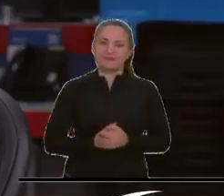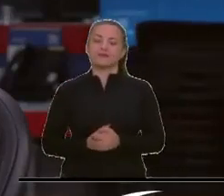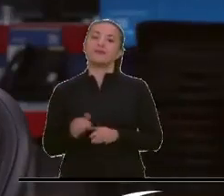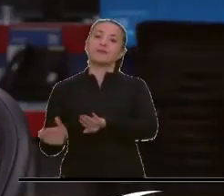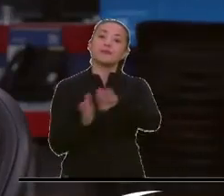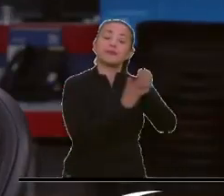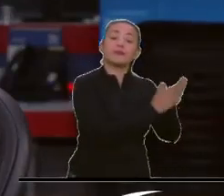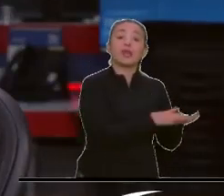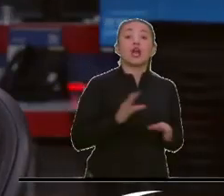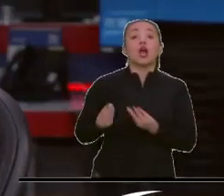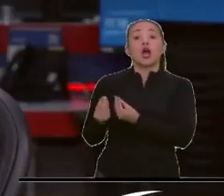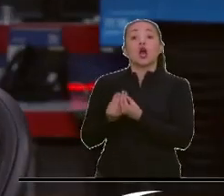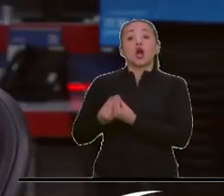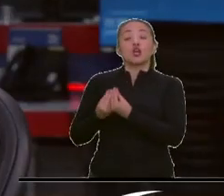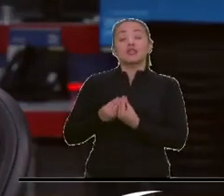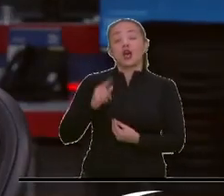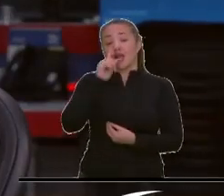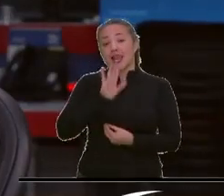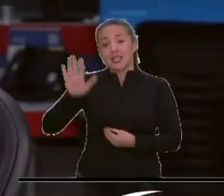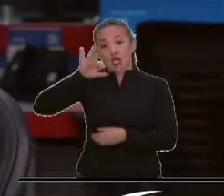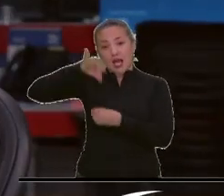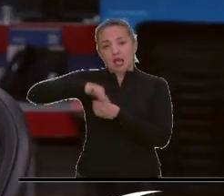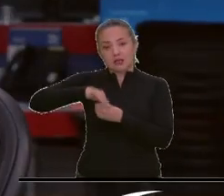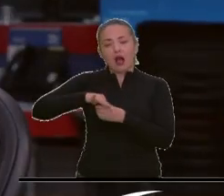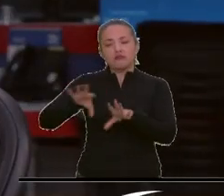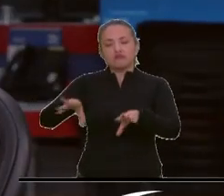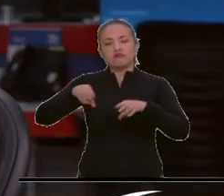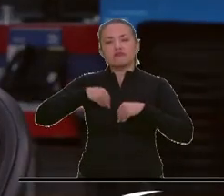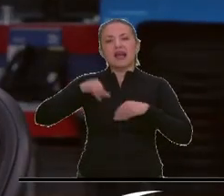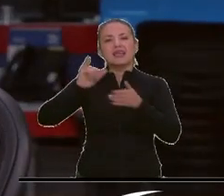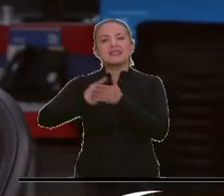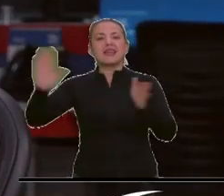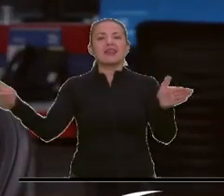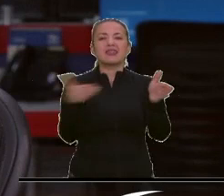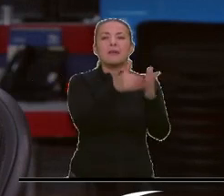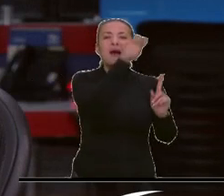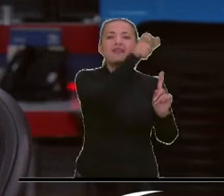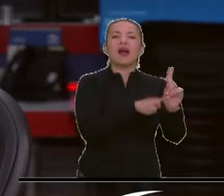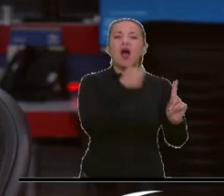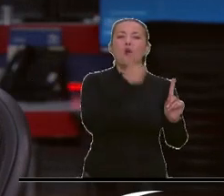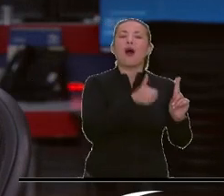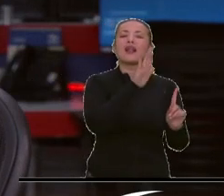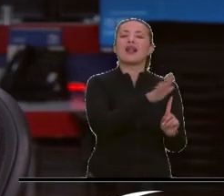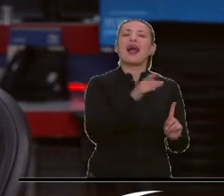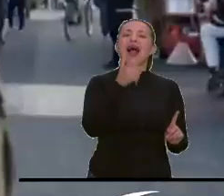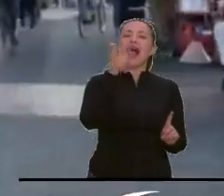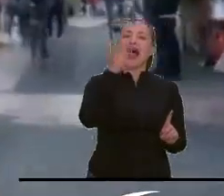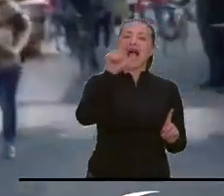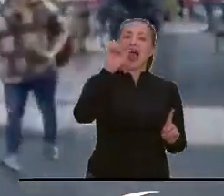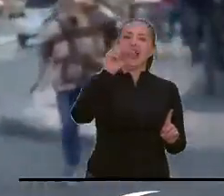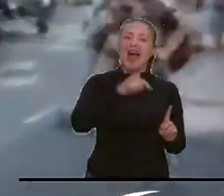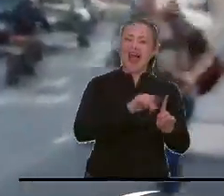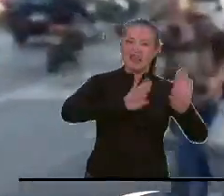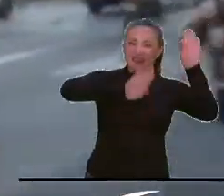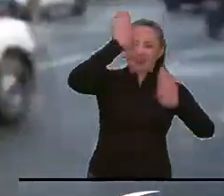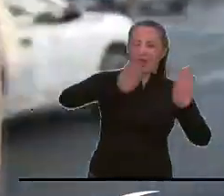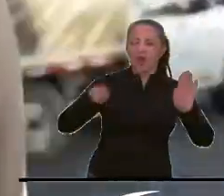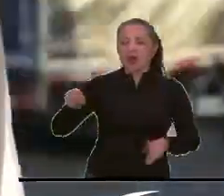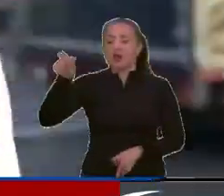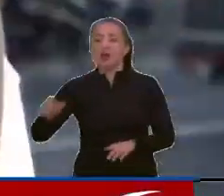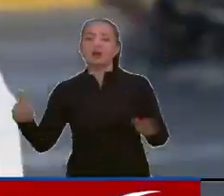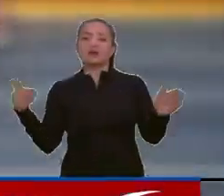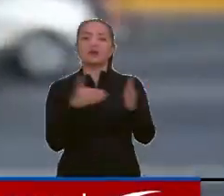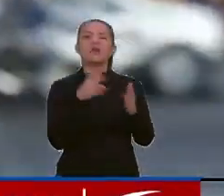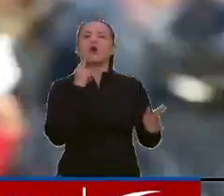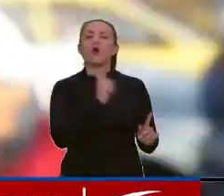El Consejo Nacional Electoral aceptó una demanda en contra de la candidatura de Carlos Fernando Galán para la alcaldía de Bogotá. Según el demandante, estaría